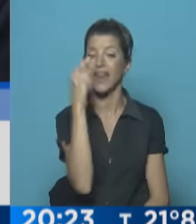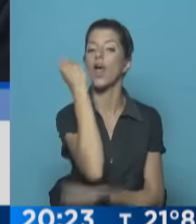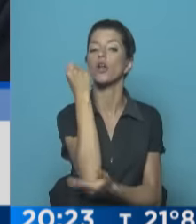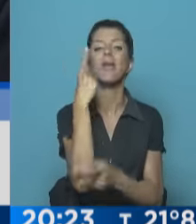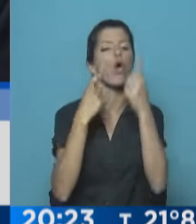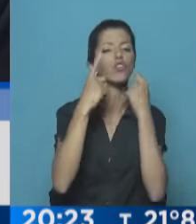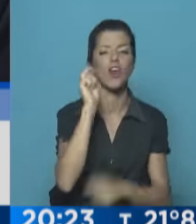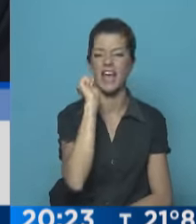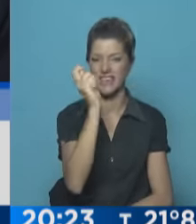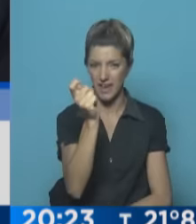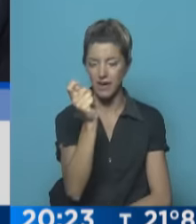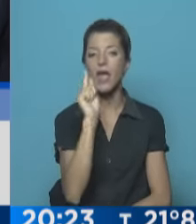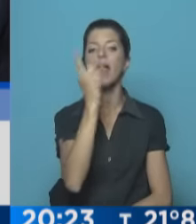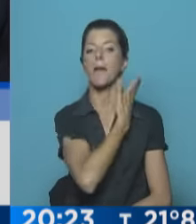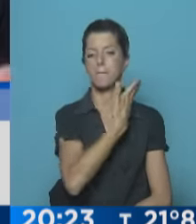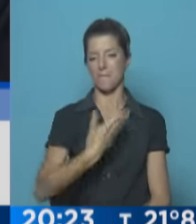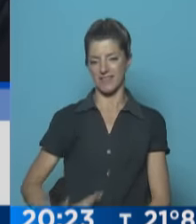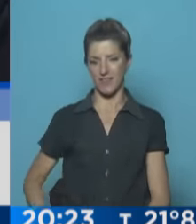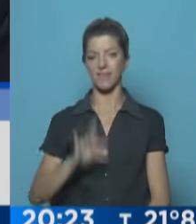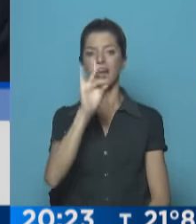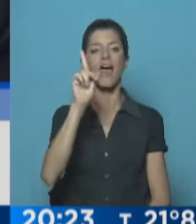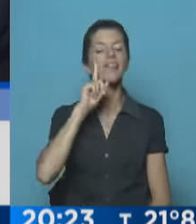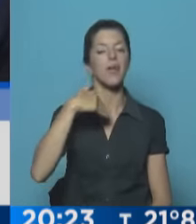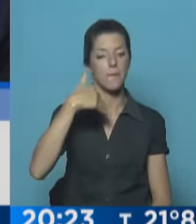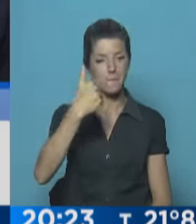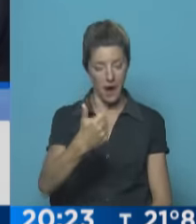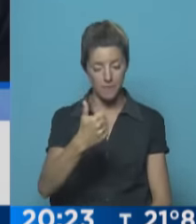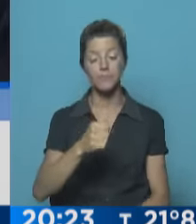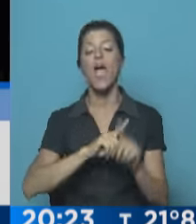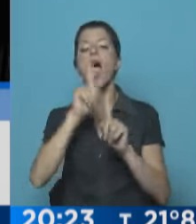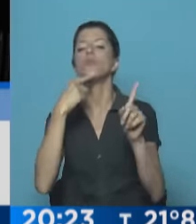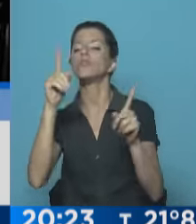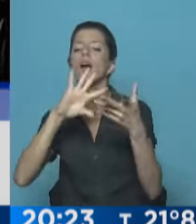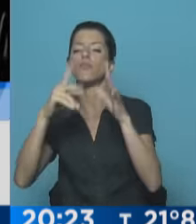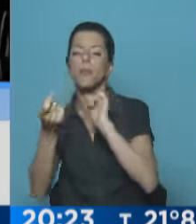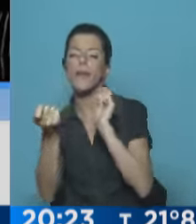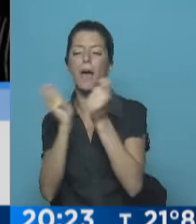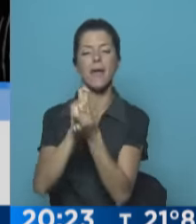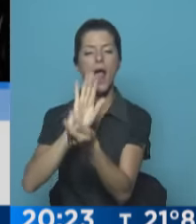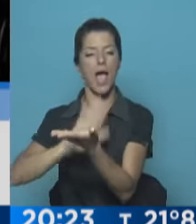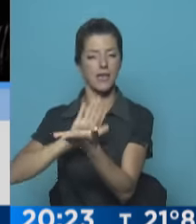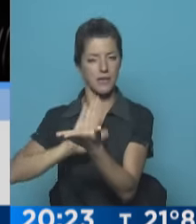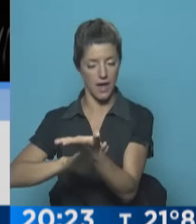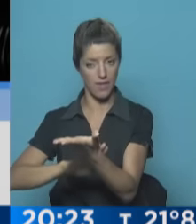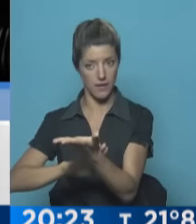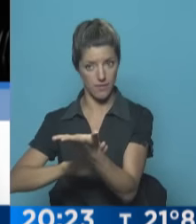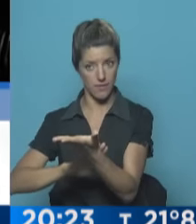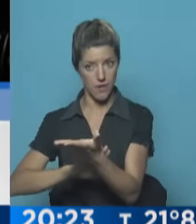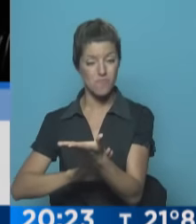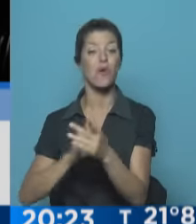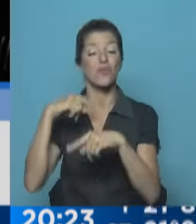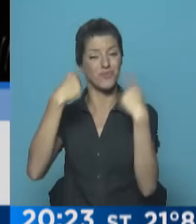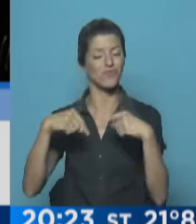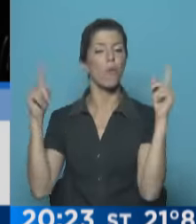economía es la presidenta. Algunos dicen que es un giro hacia la izquierda en el gobierno de Brasil frente a los problemas que tiene